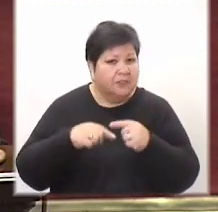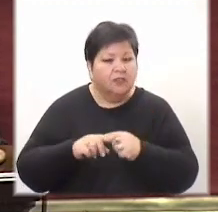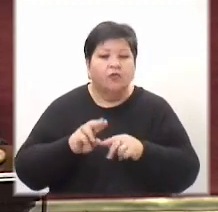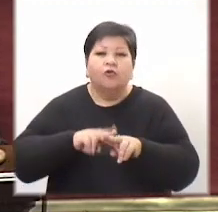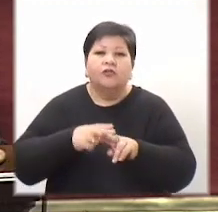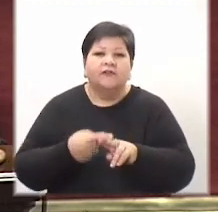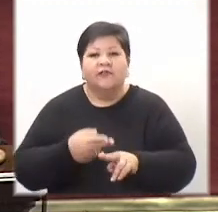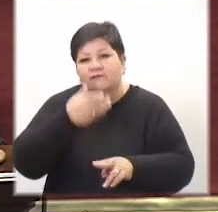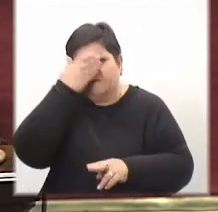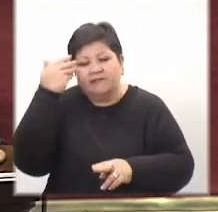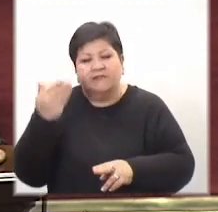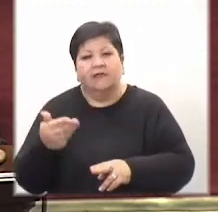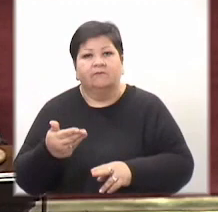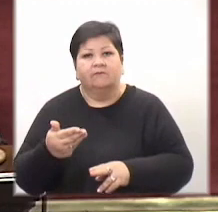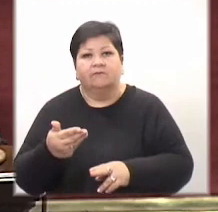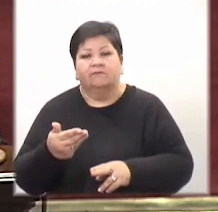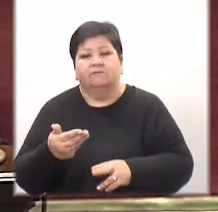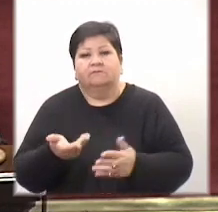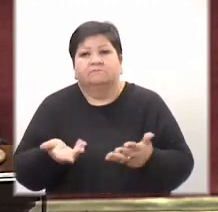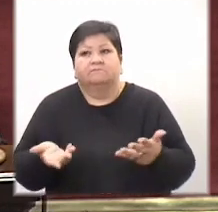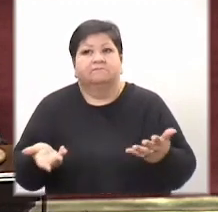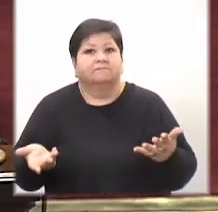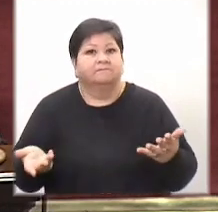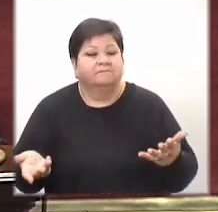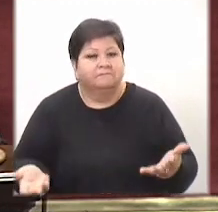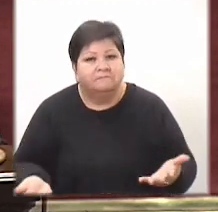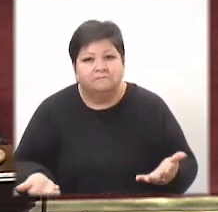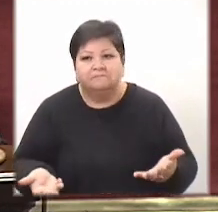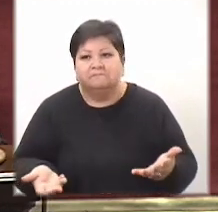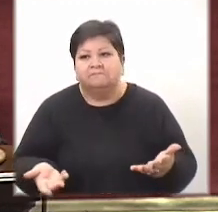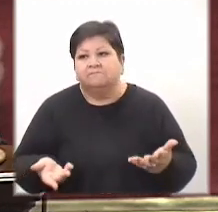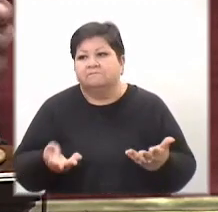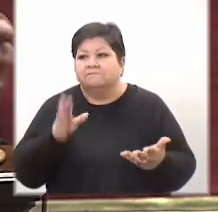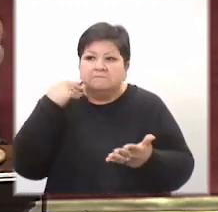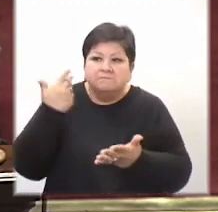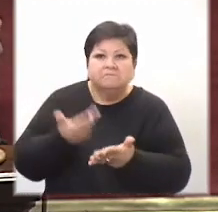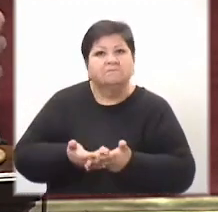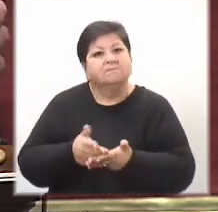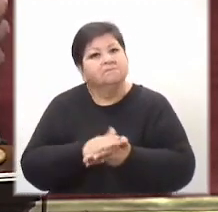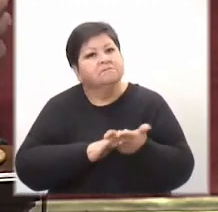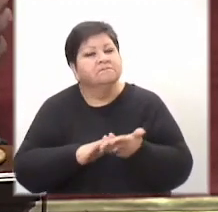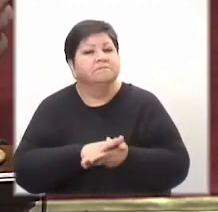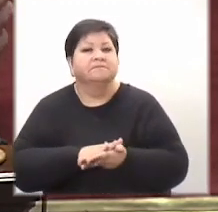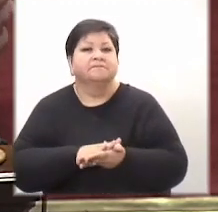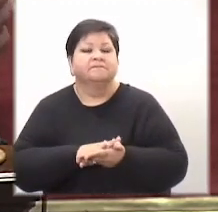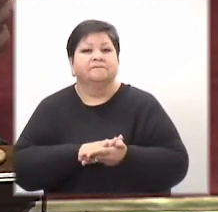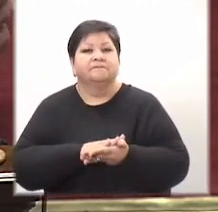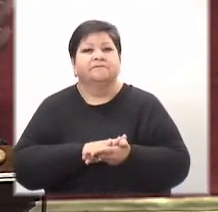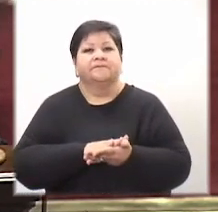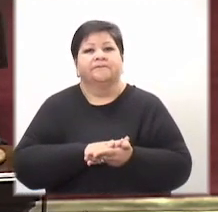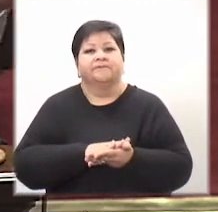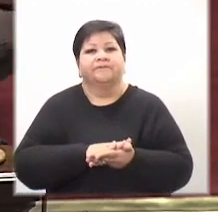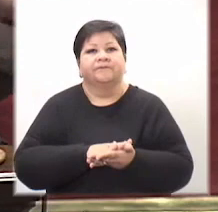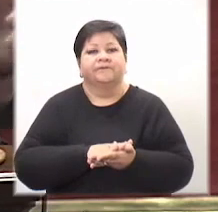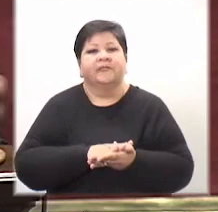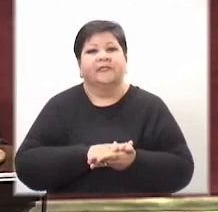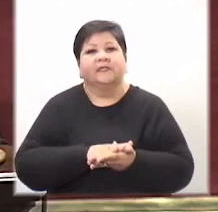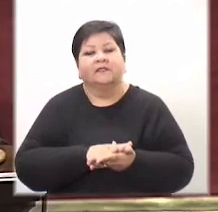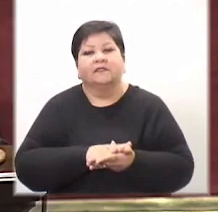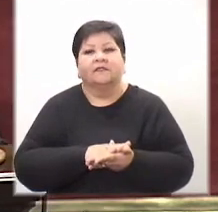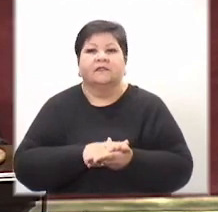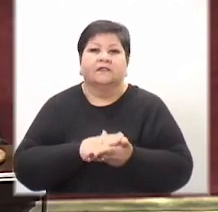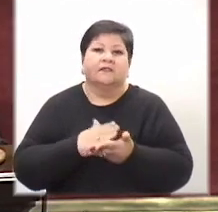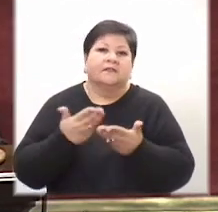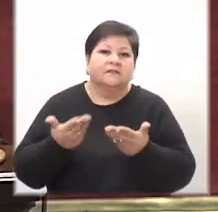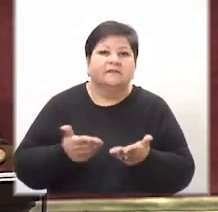fue absolutamente reticente en cuanto a propuestas, recibiendo una y otra